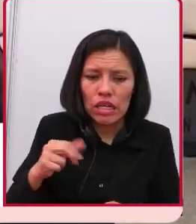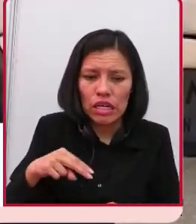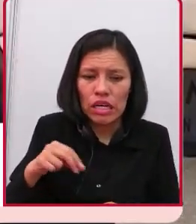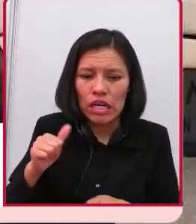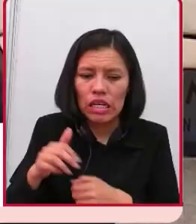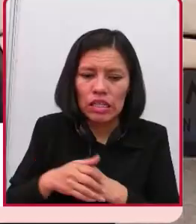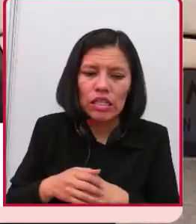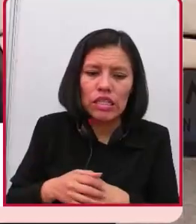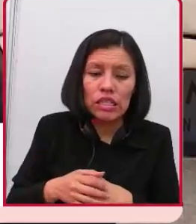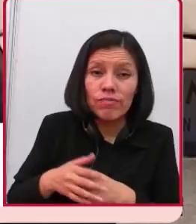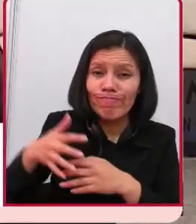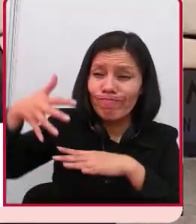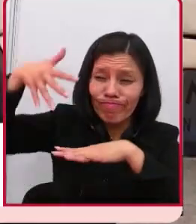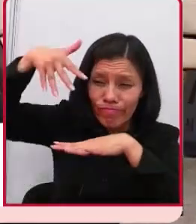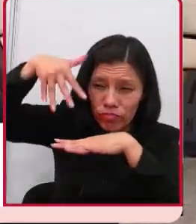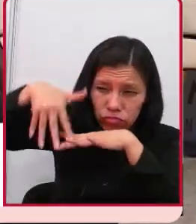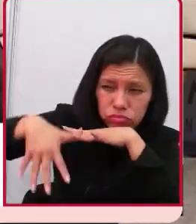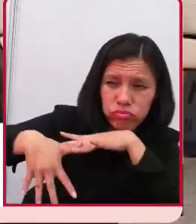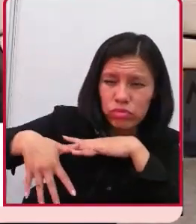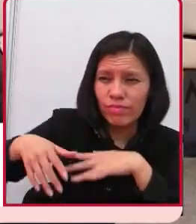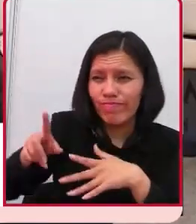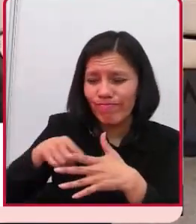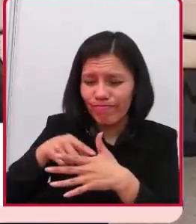es difracción de rayos X.